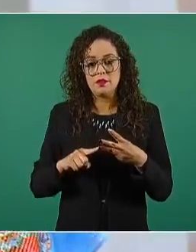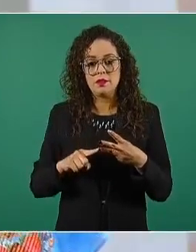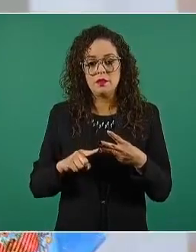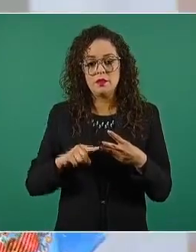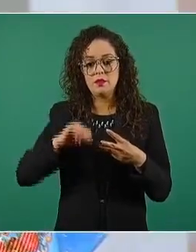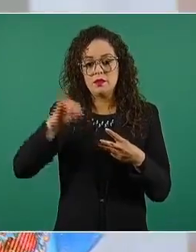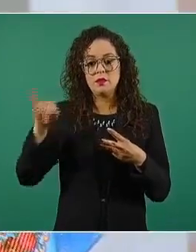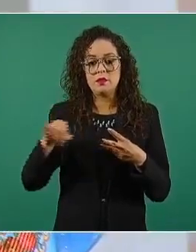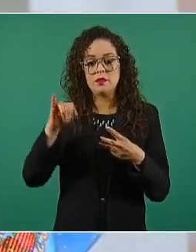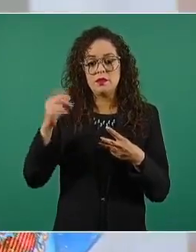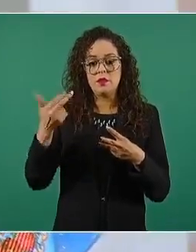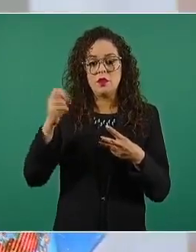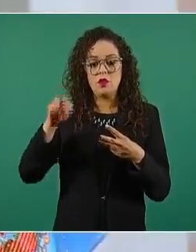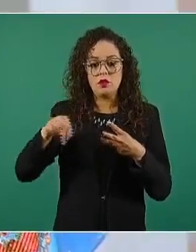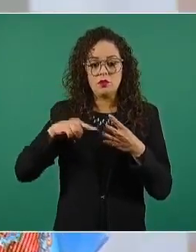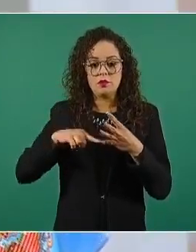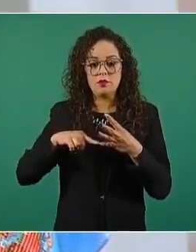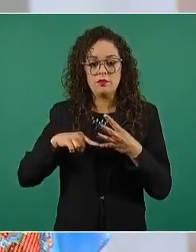John Kinsel,